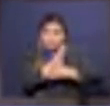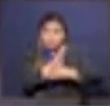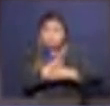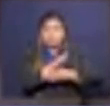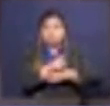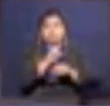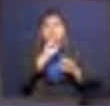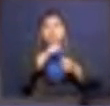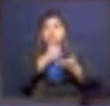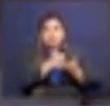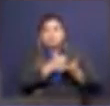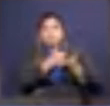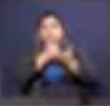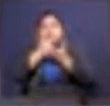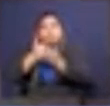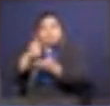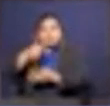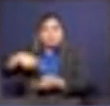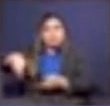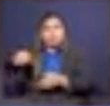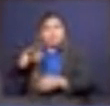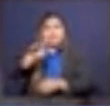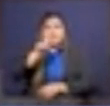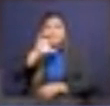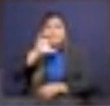ha beneficiado a